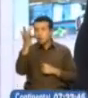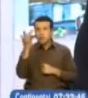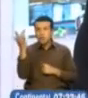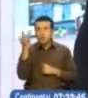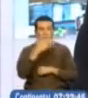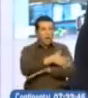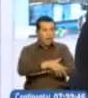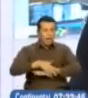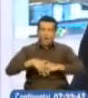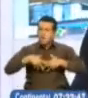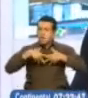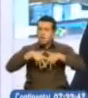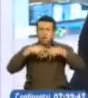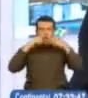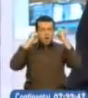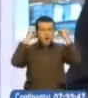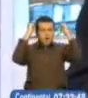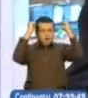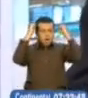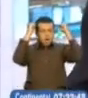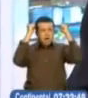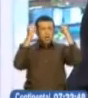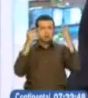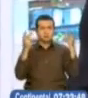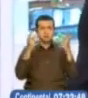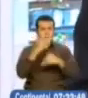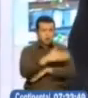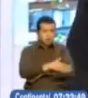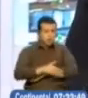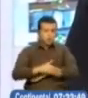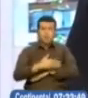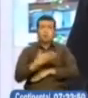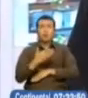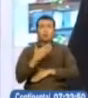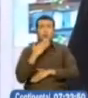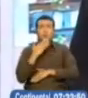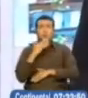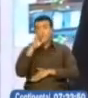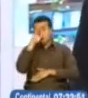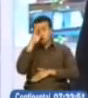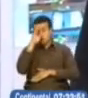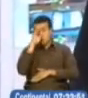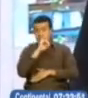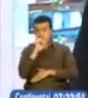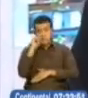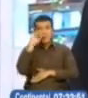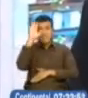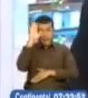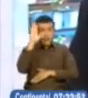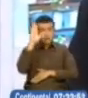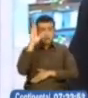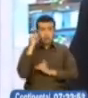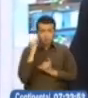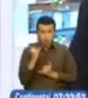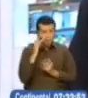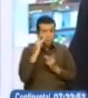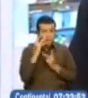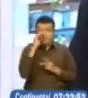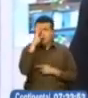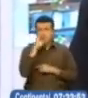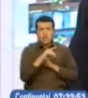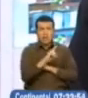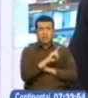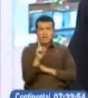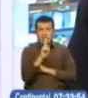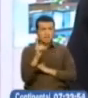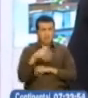cuando el espacio con natural de la calle ha sido más bien un espacio de la izquierda y de las luchas sociales. Uh-huh. Creo que ahí hay una cosa importante